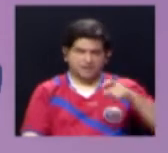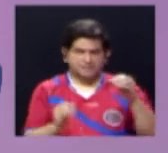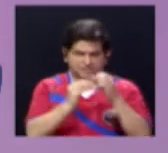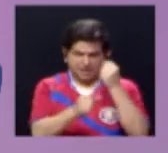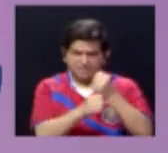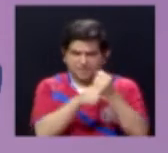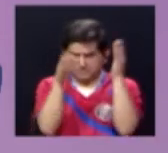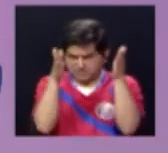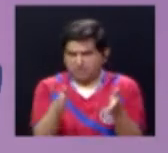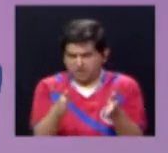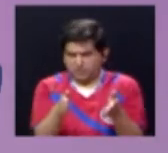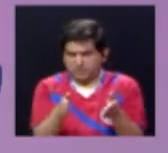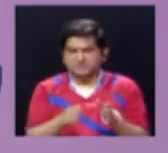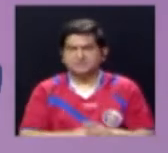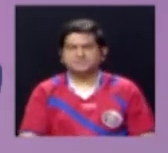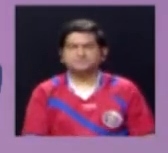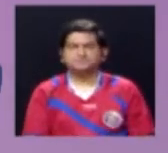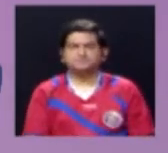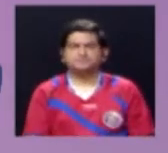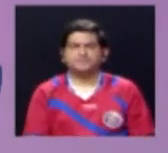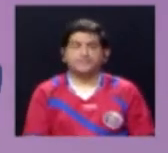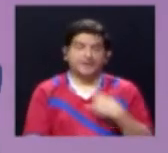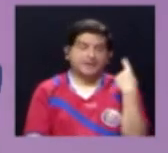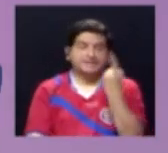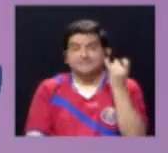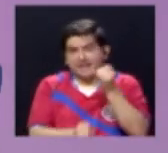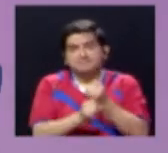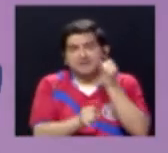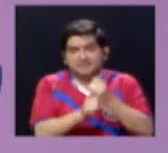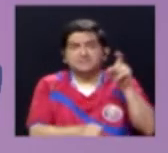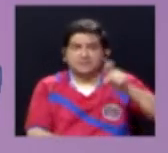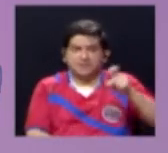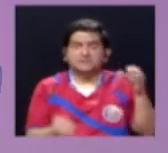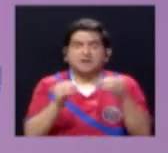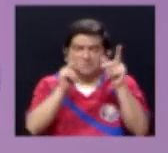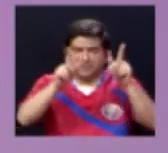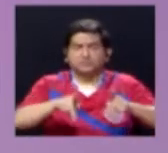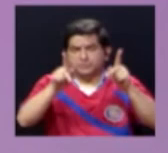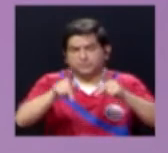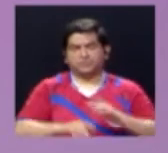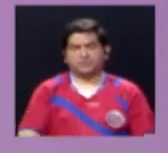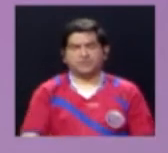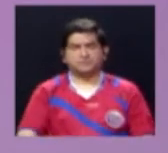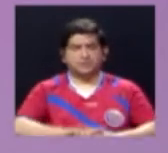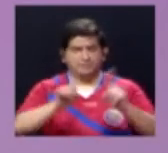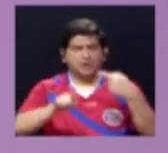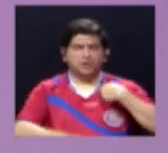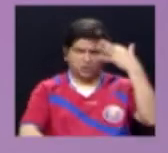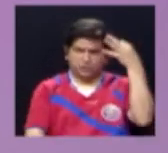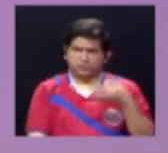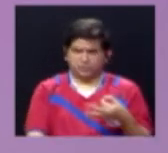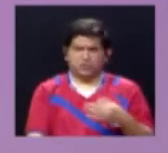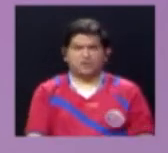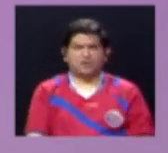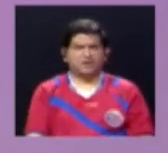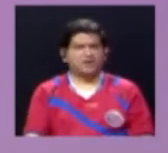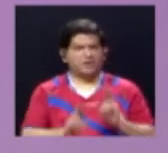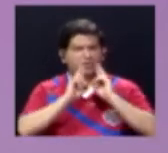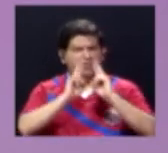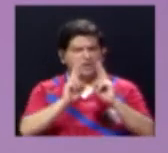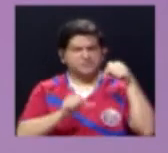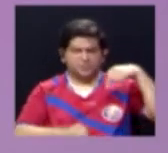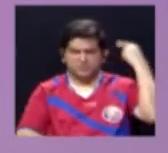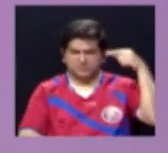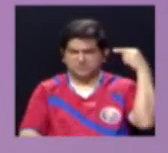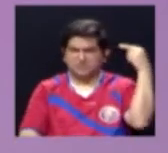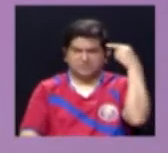personal siempre las instituciones requieren más personal pero a mí me parece que la respuesta en esta